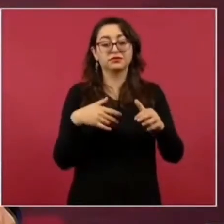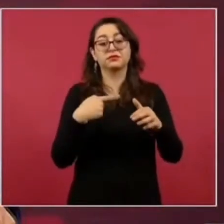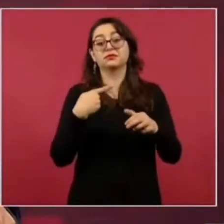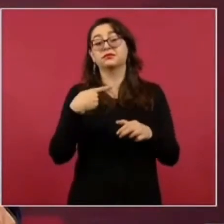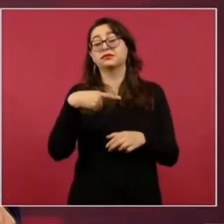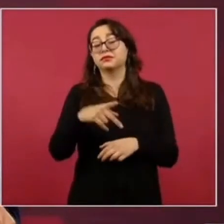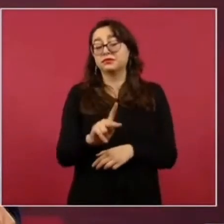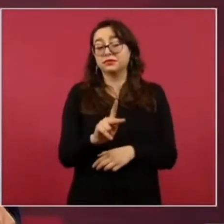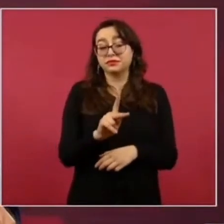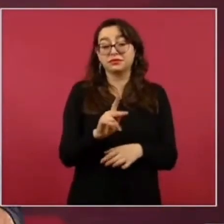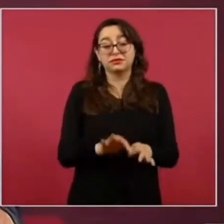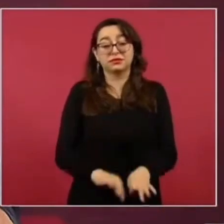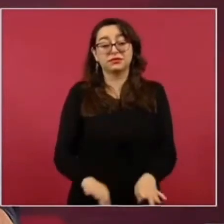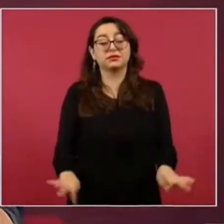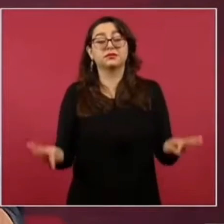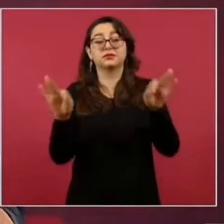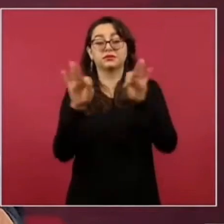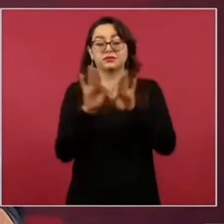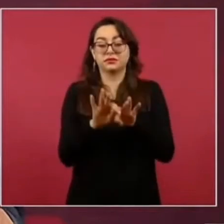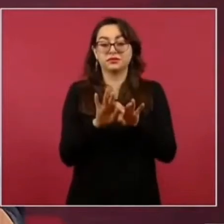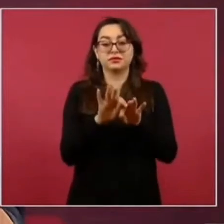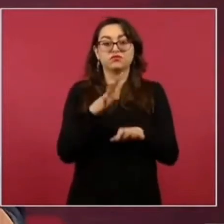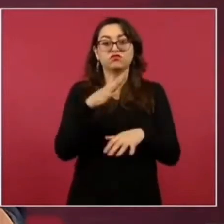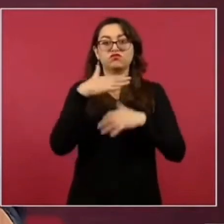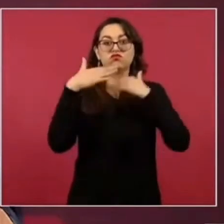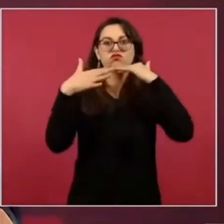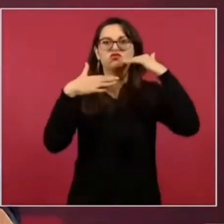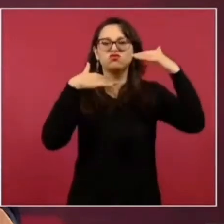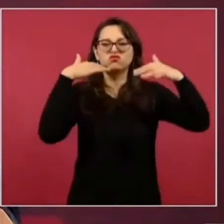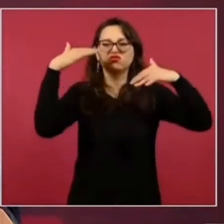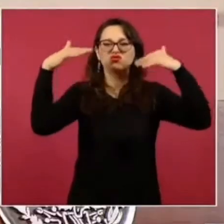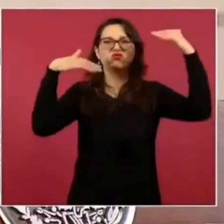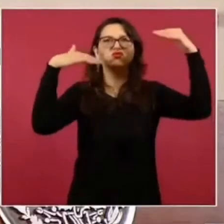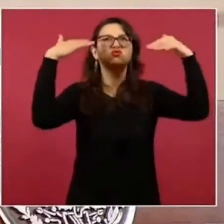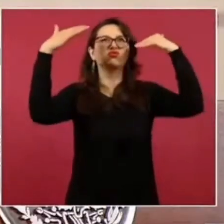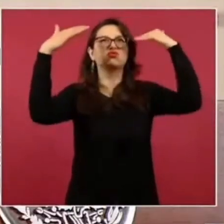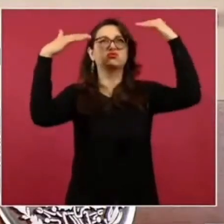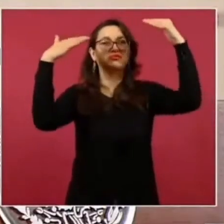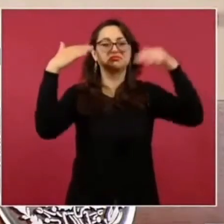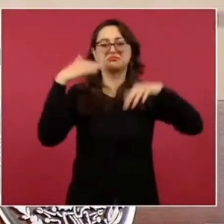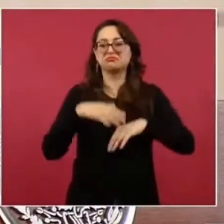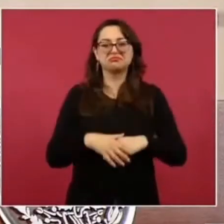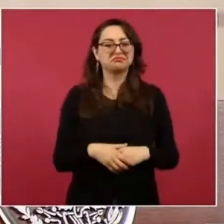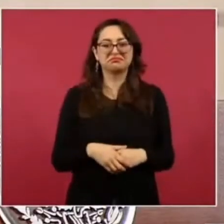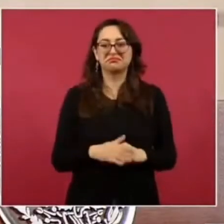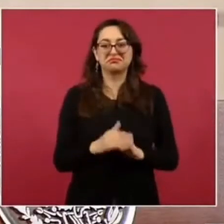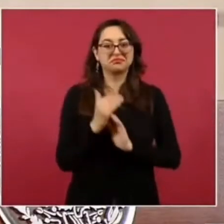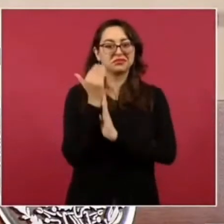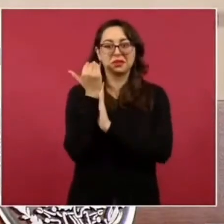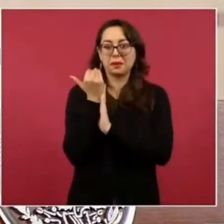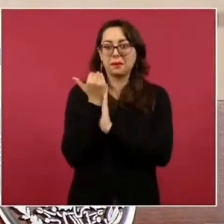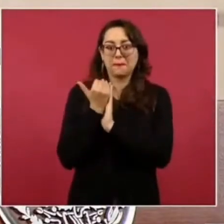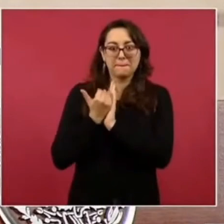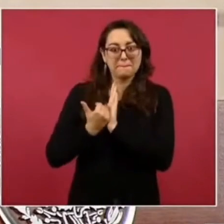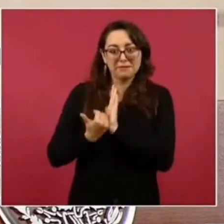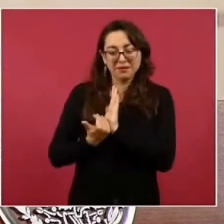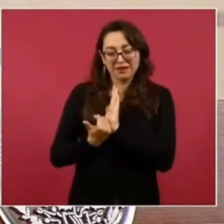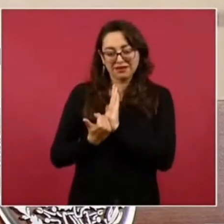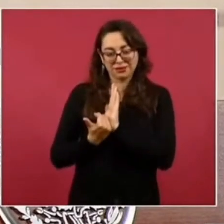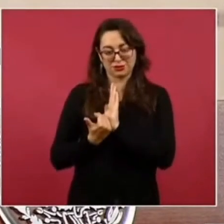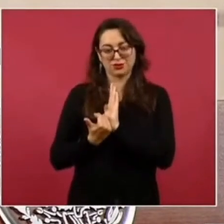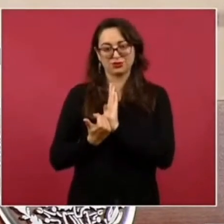más que las gasolinas que se están produciendo en estas nuevas